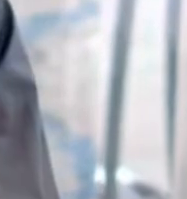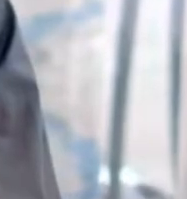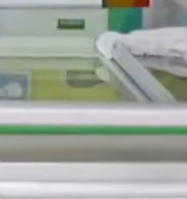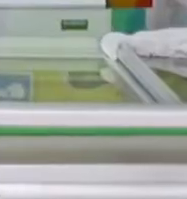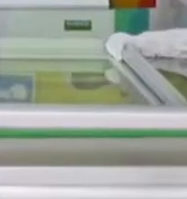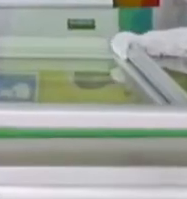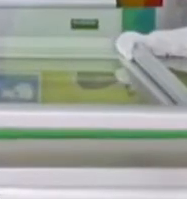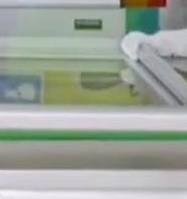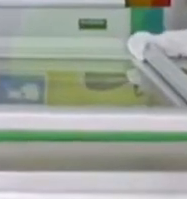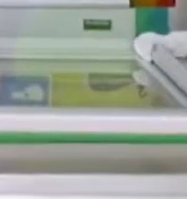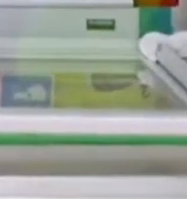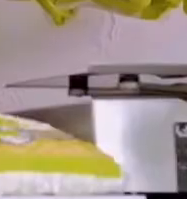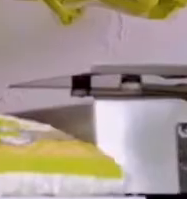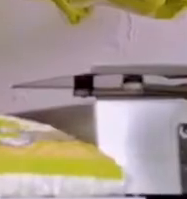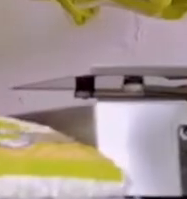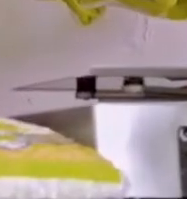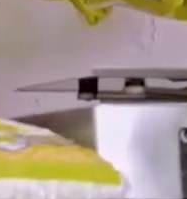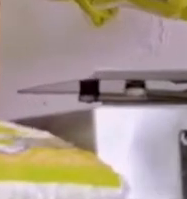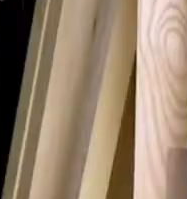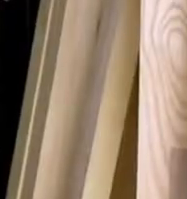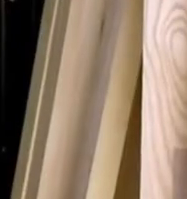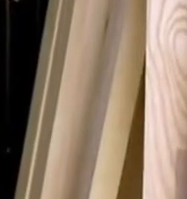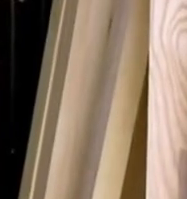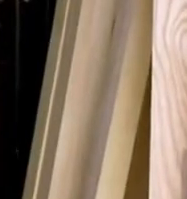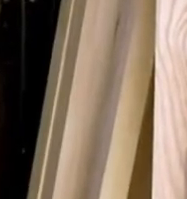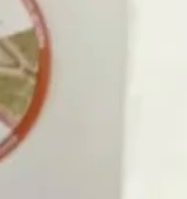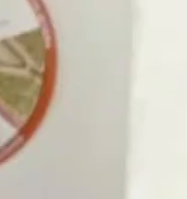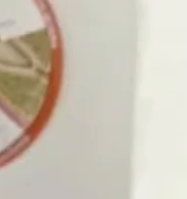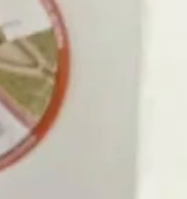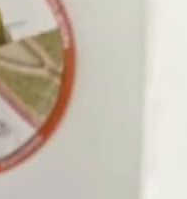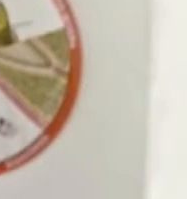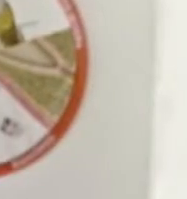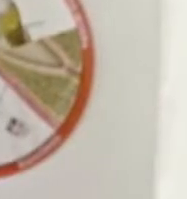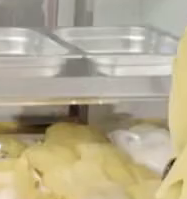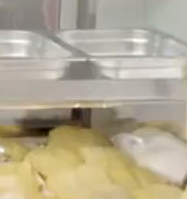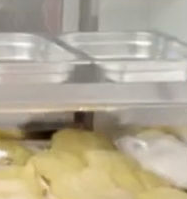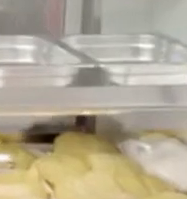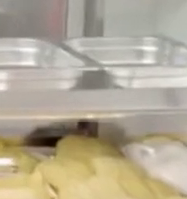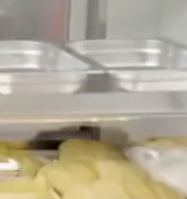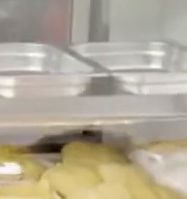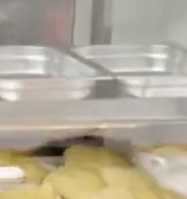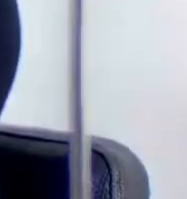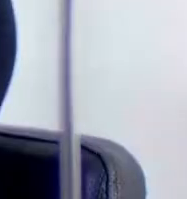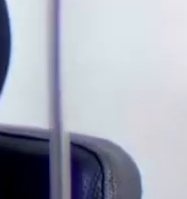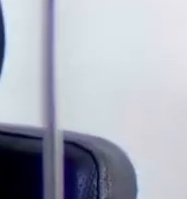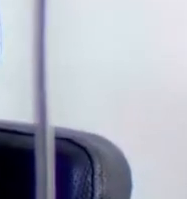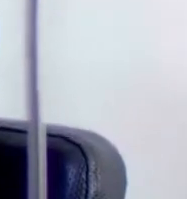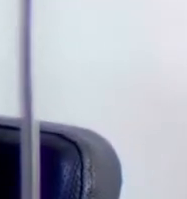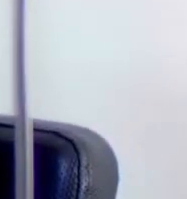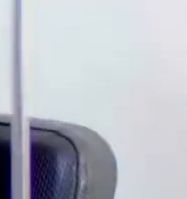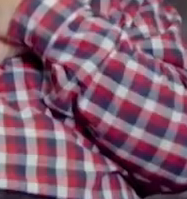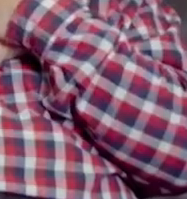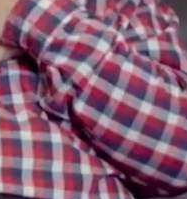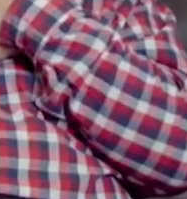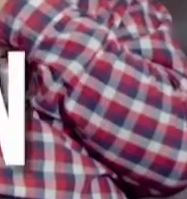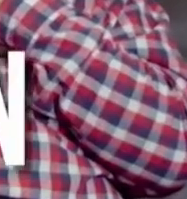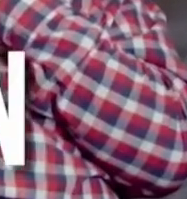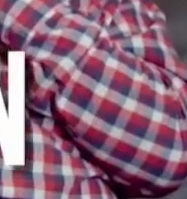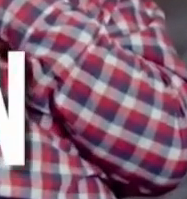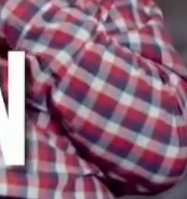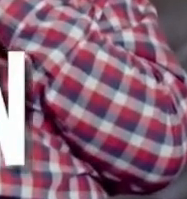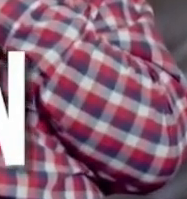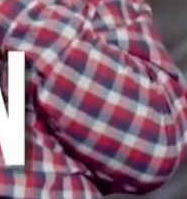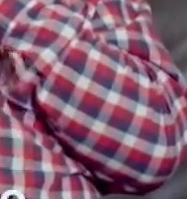que pretende involucrar a quienes creen en la familia, en los valores, en la vida, en la libertad, en la paz, pero sobre todo en